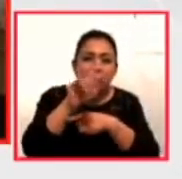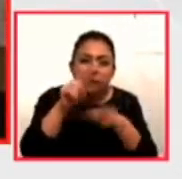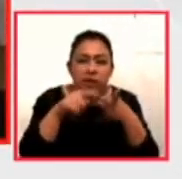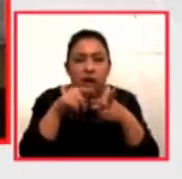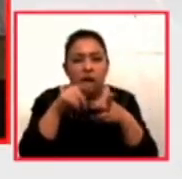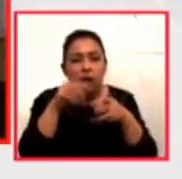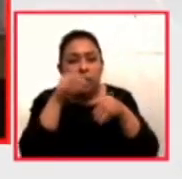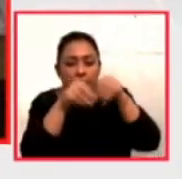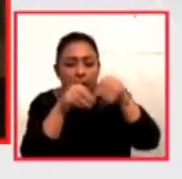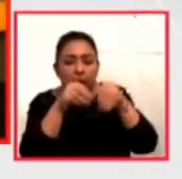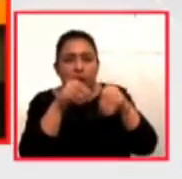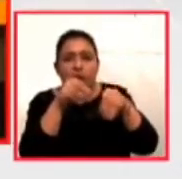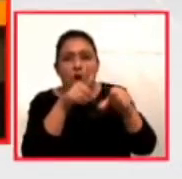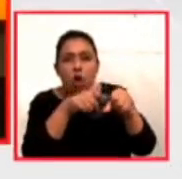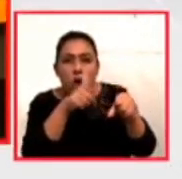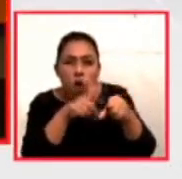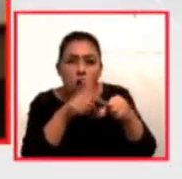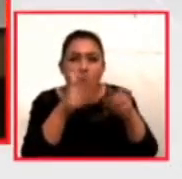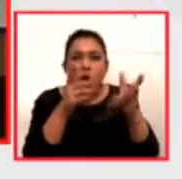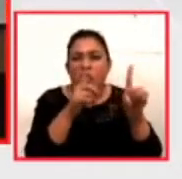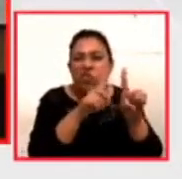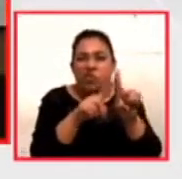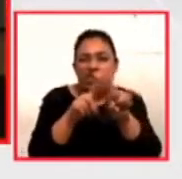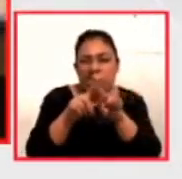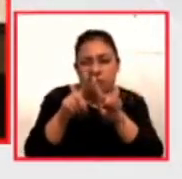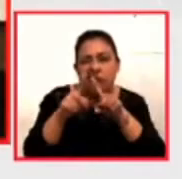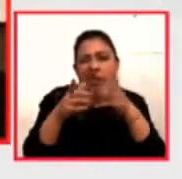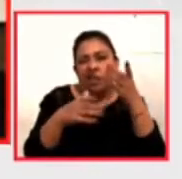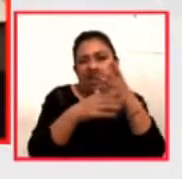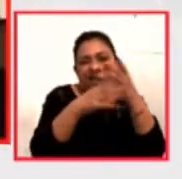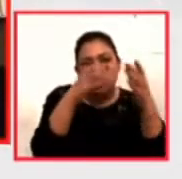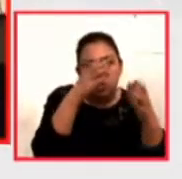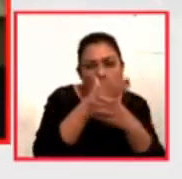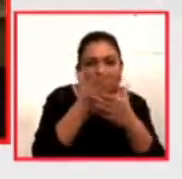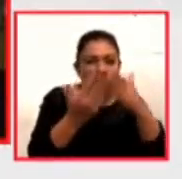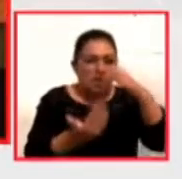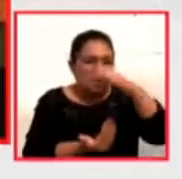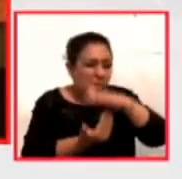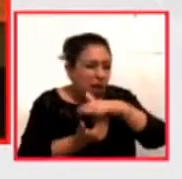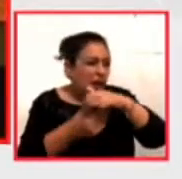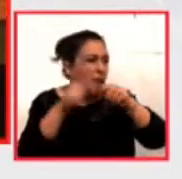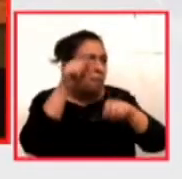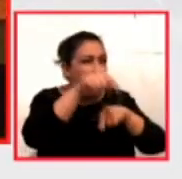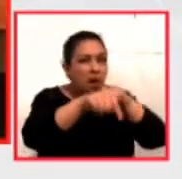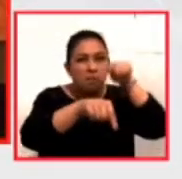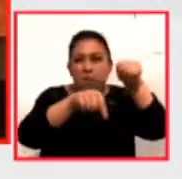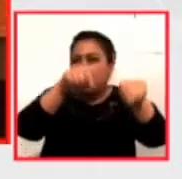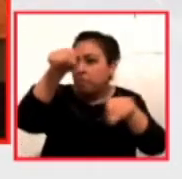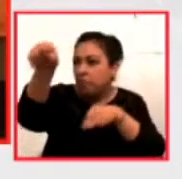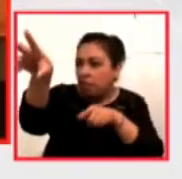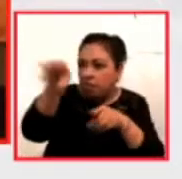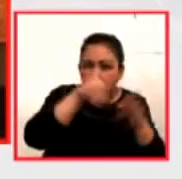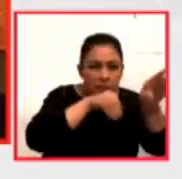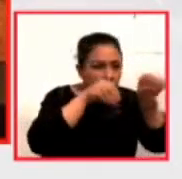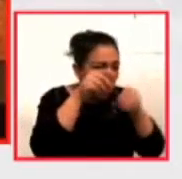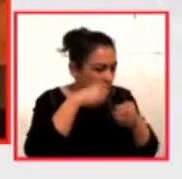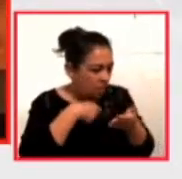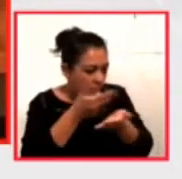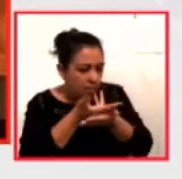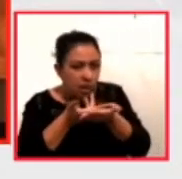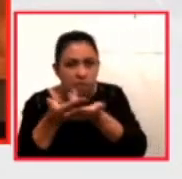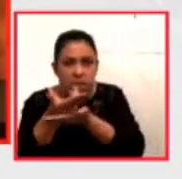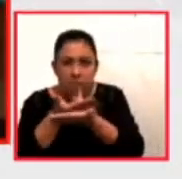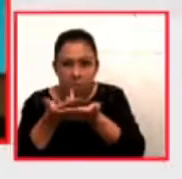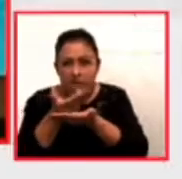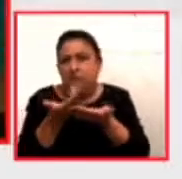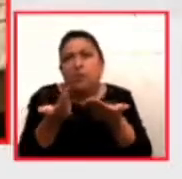matices, despensas, objetos, escritorios, espacios. Y así es como he ido trabajando en esta serie de